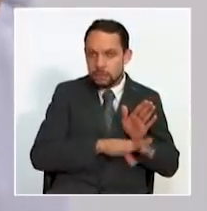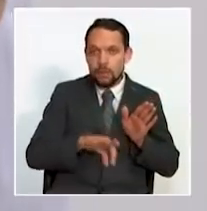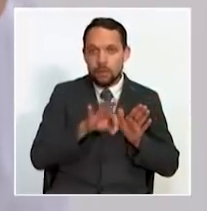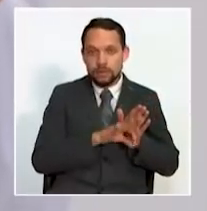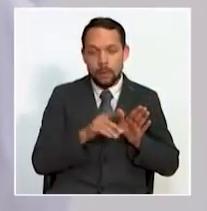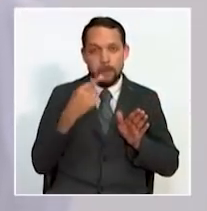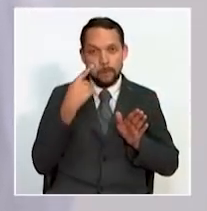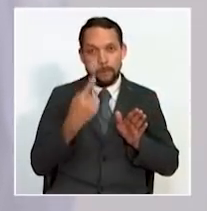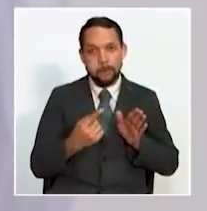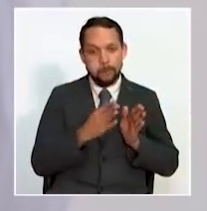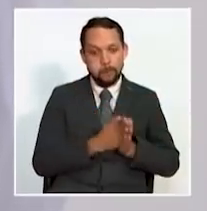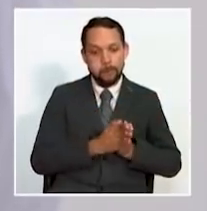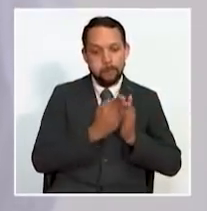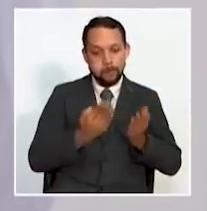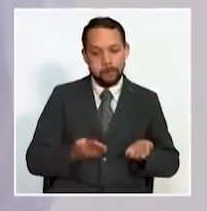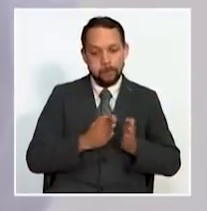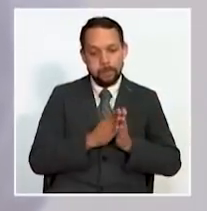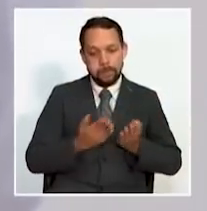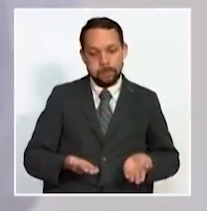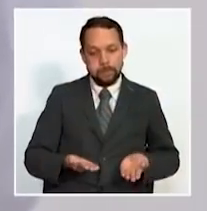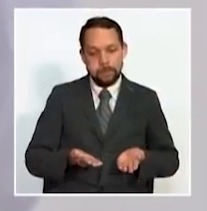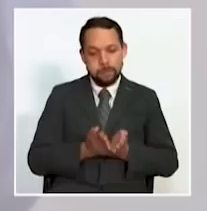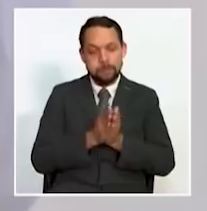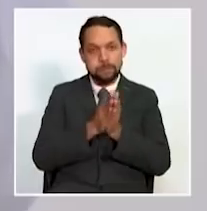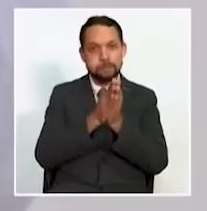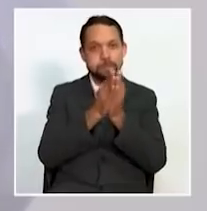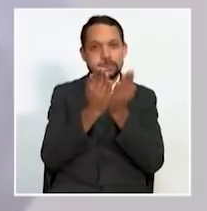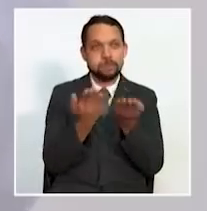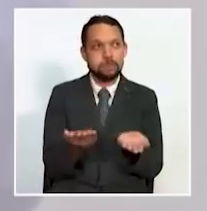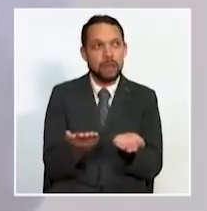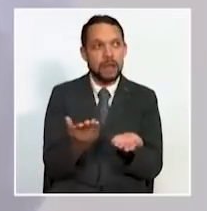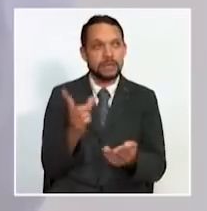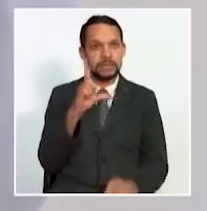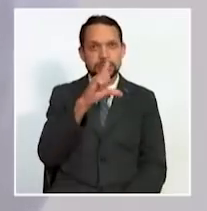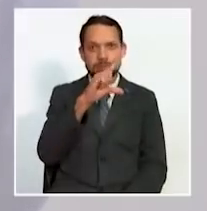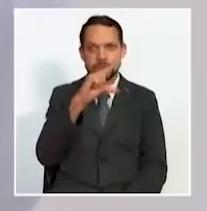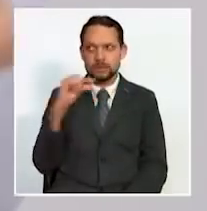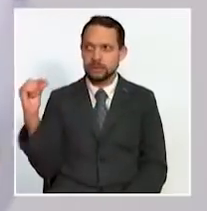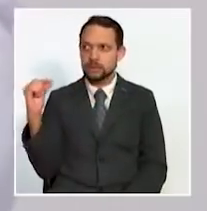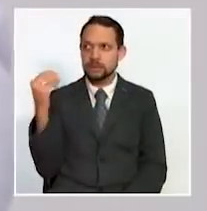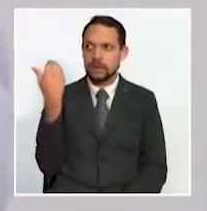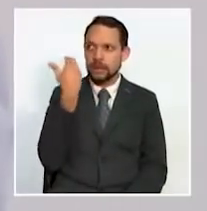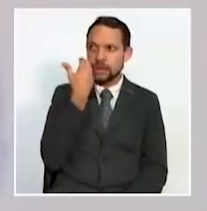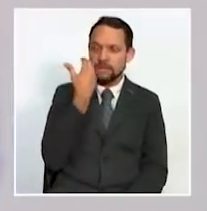aquí está explicando lo de las 100 enfermedades más frecuentes, y